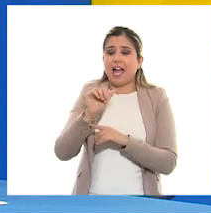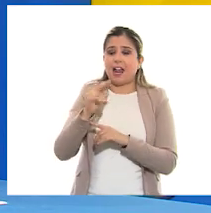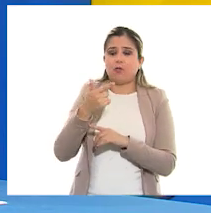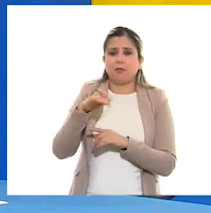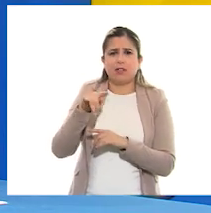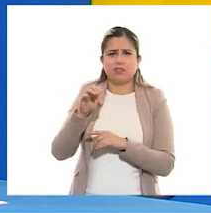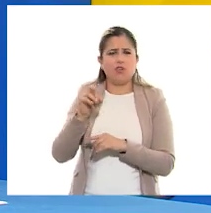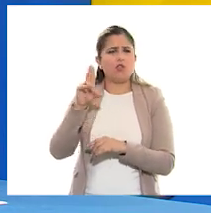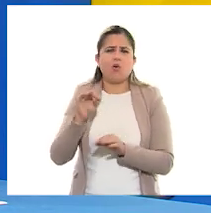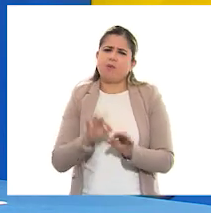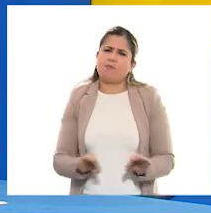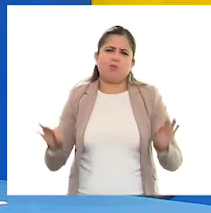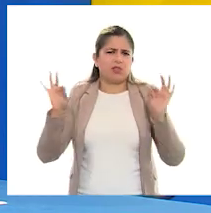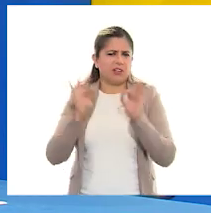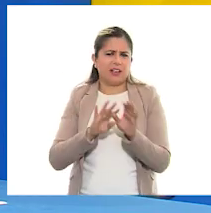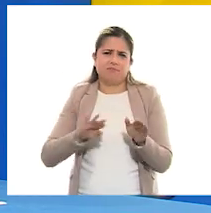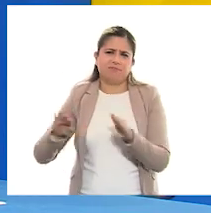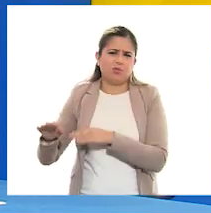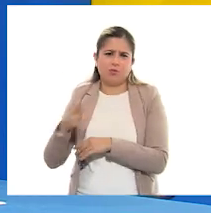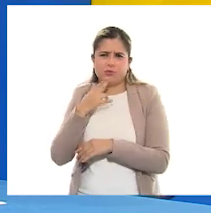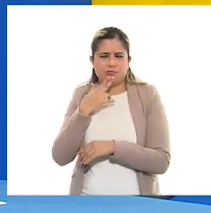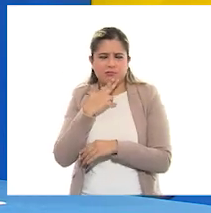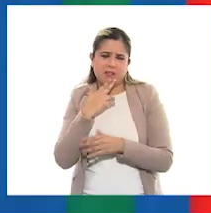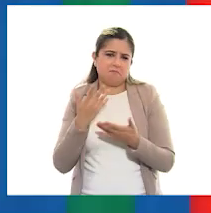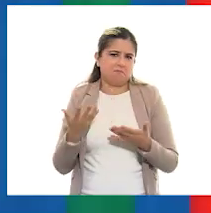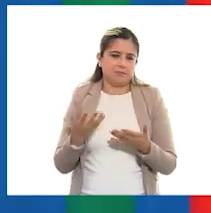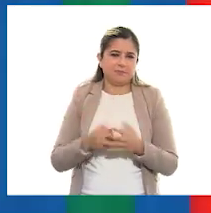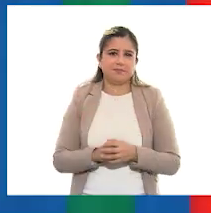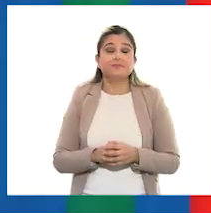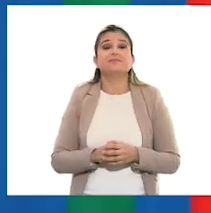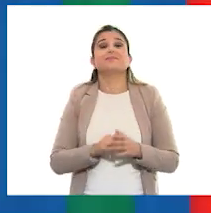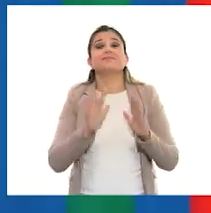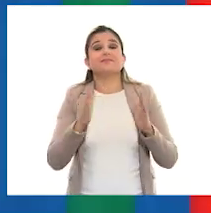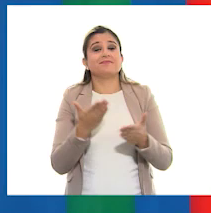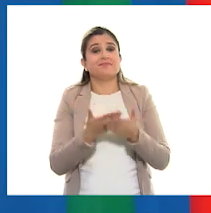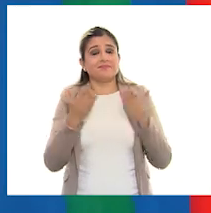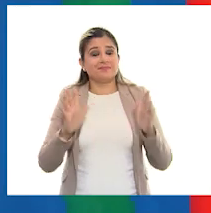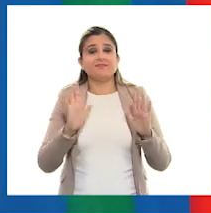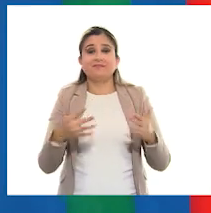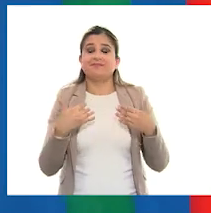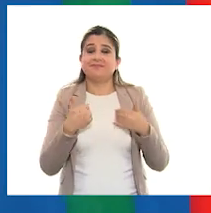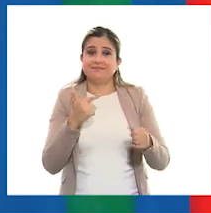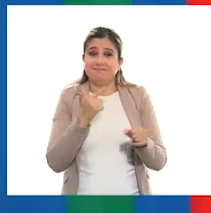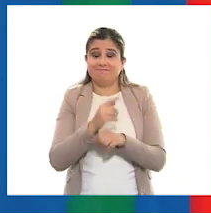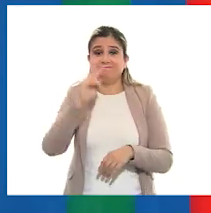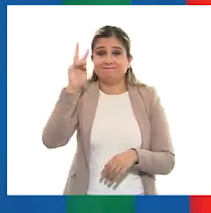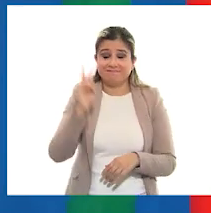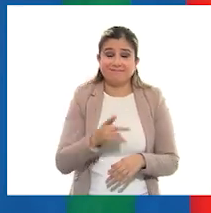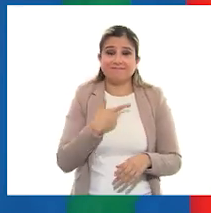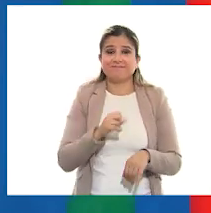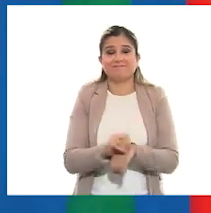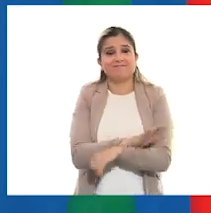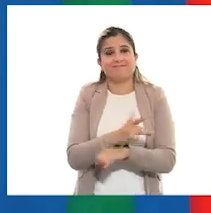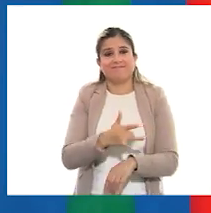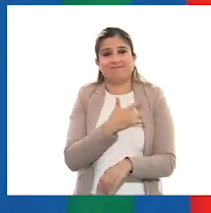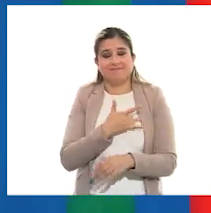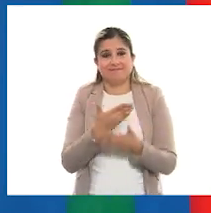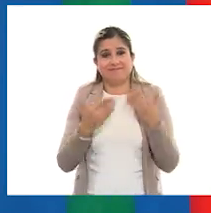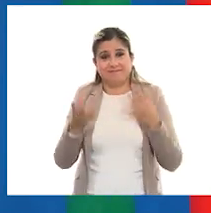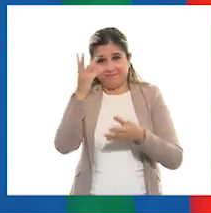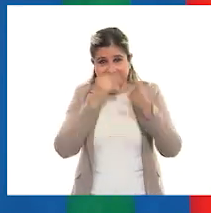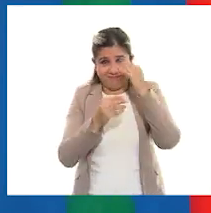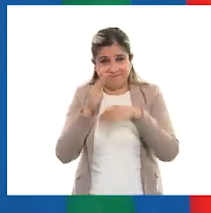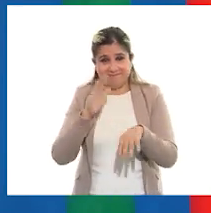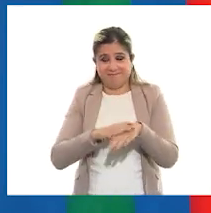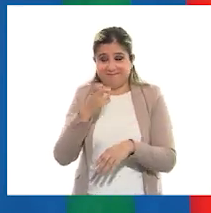no son indispensables en este tipo de textos. Ah, ahora sí ya lo tengo muy claro y la verdad es que me entusiasma lo que nos queda por aprender